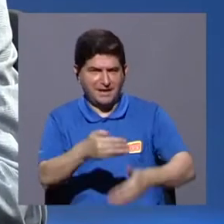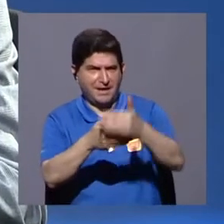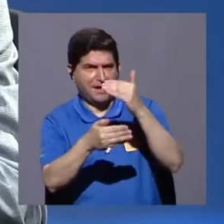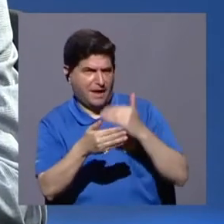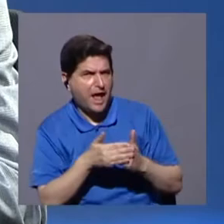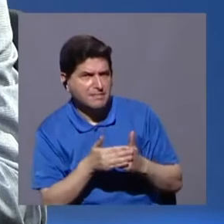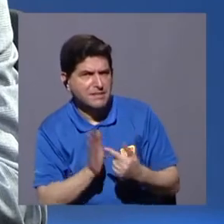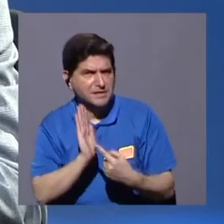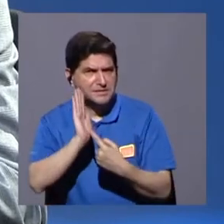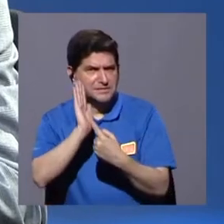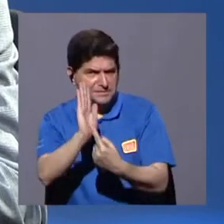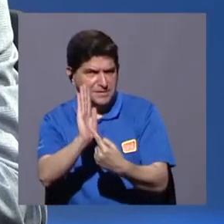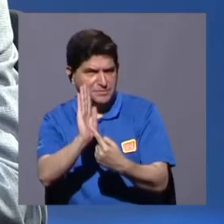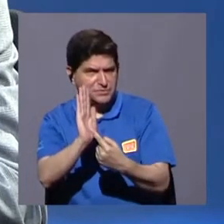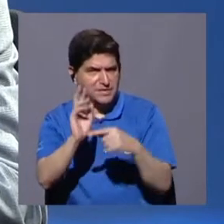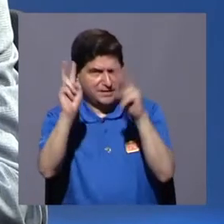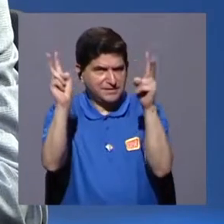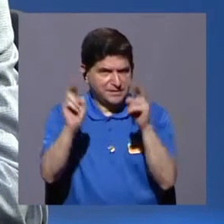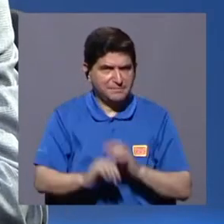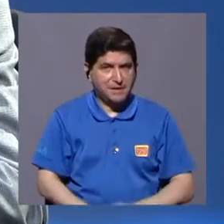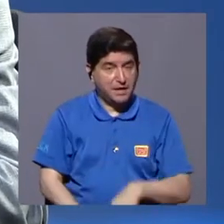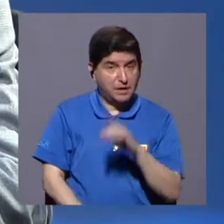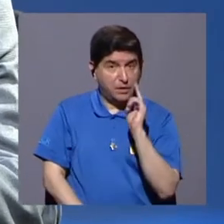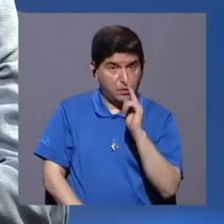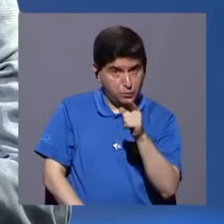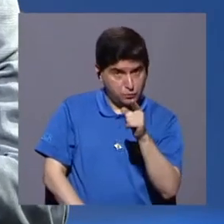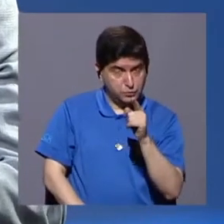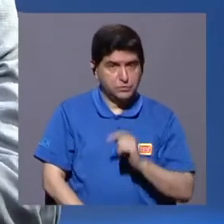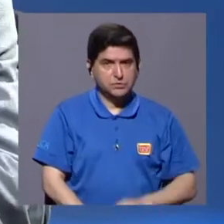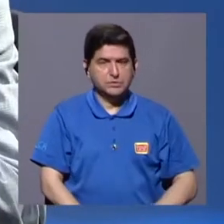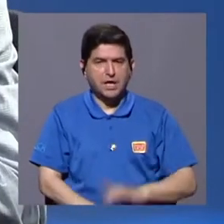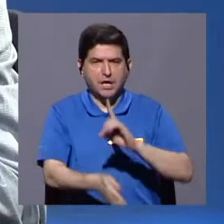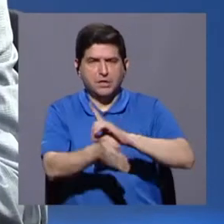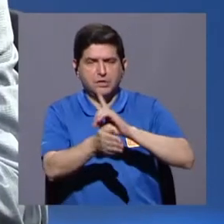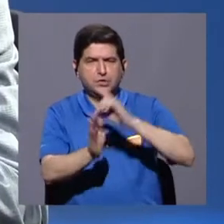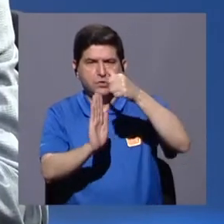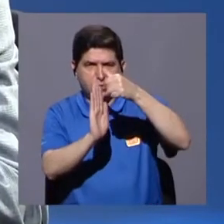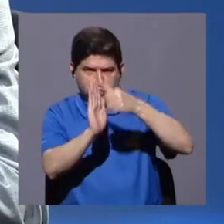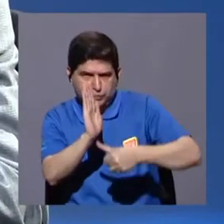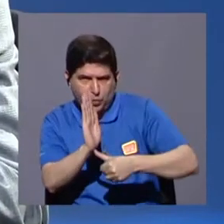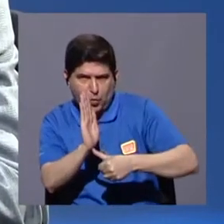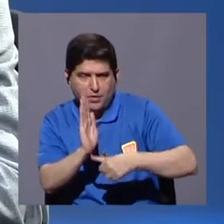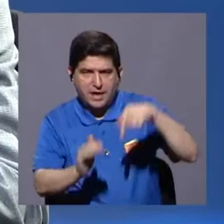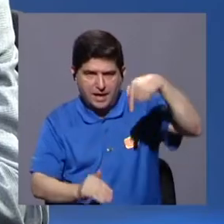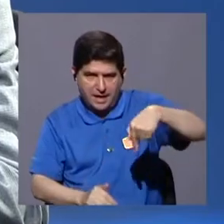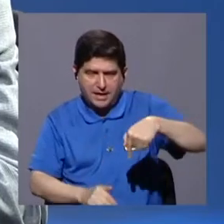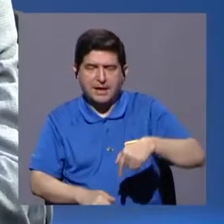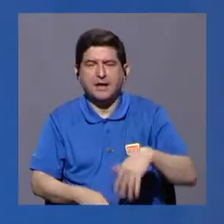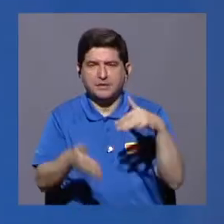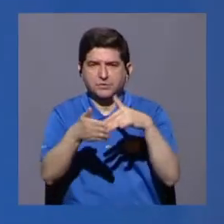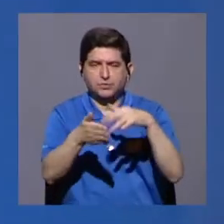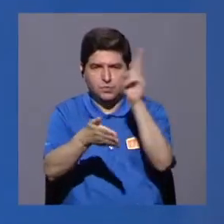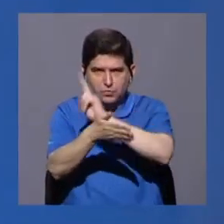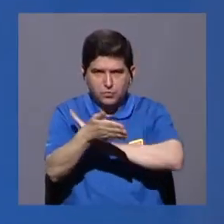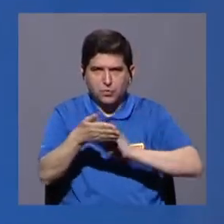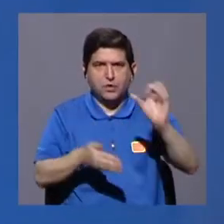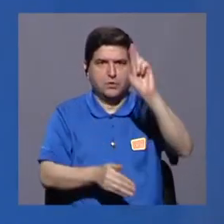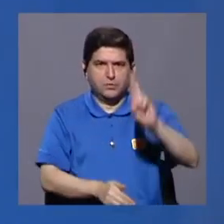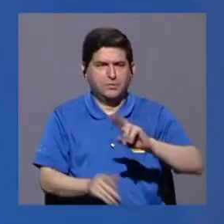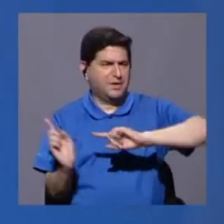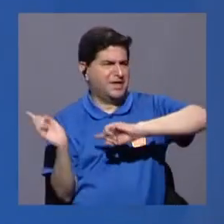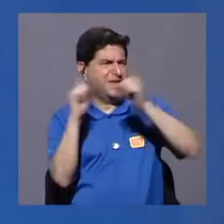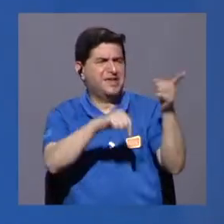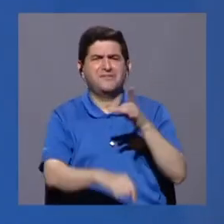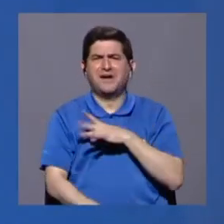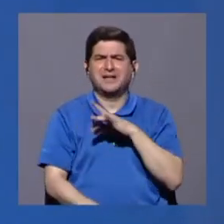presentar de lo que vamos a hablar sara y ustedes como dijimos médico cirujana de nuestra universidad que la llevó a chile